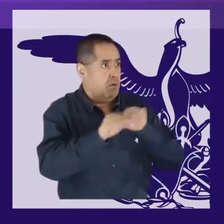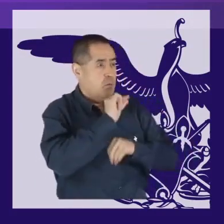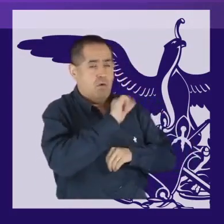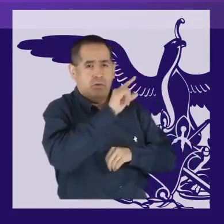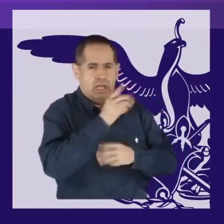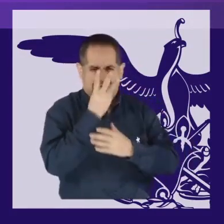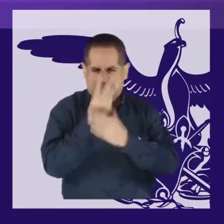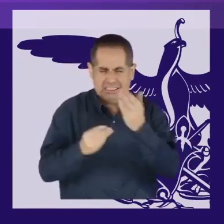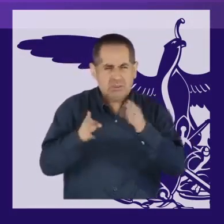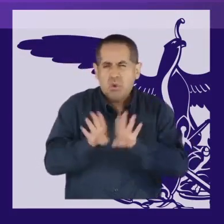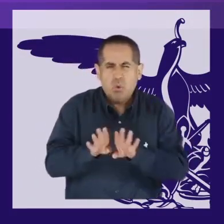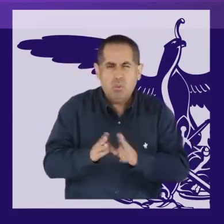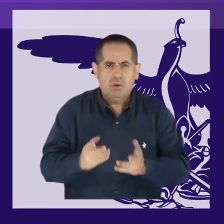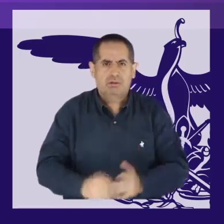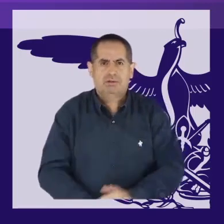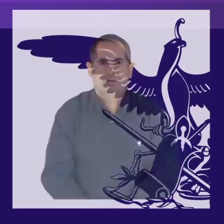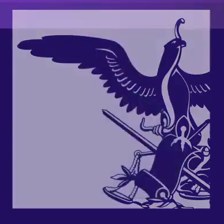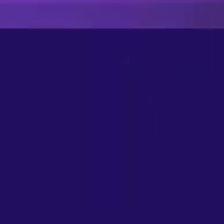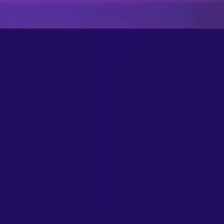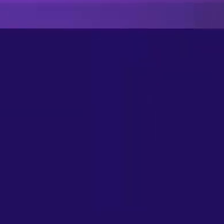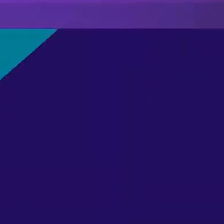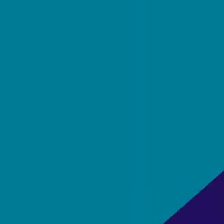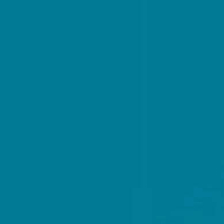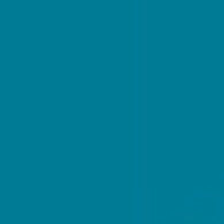y trabajador profesional.